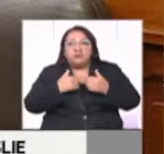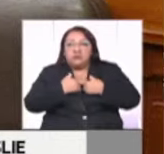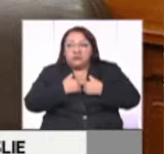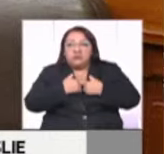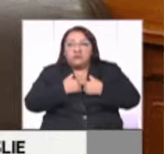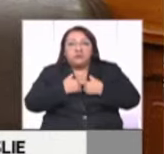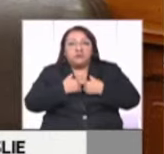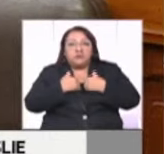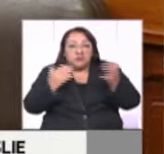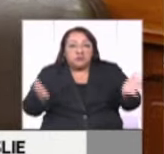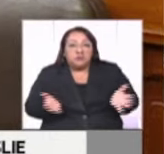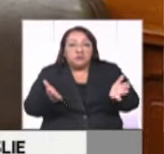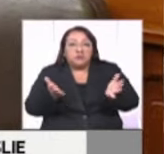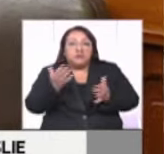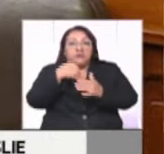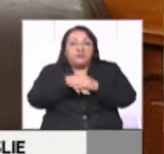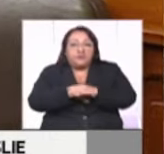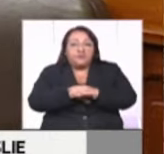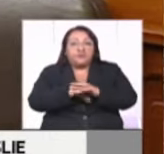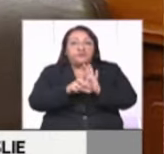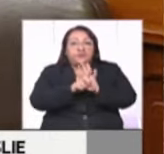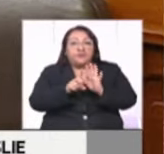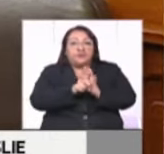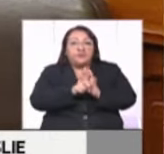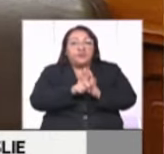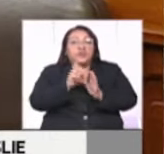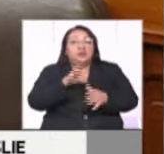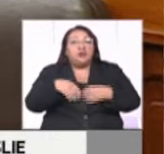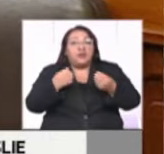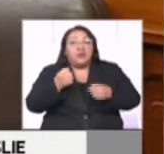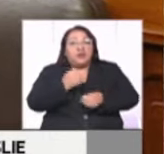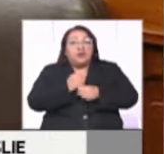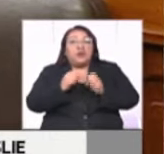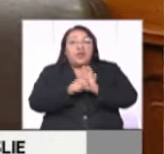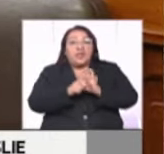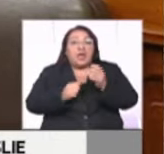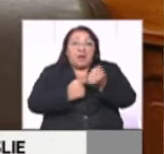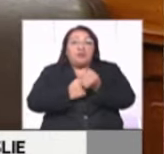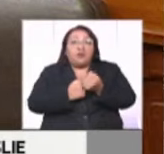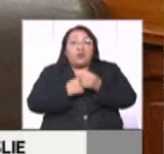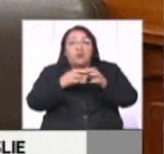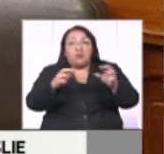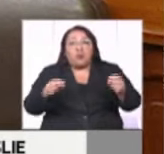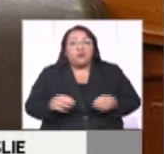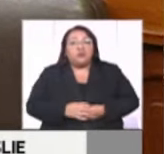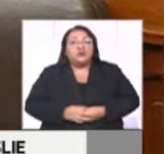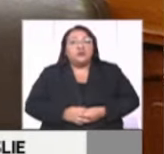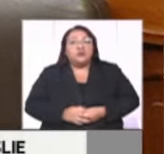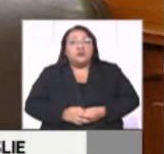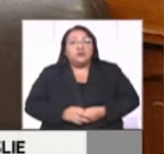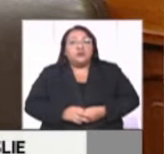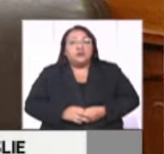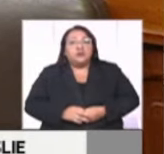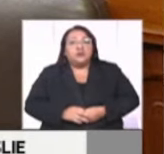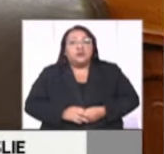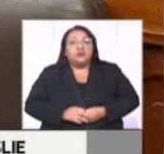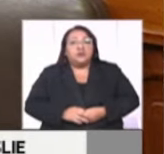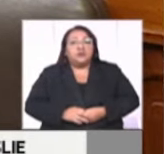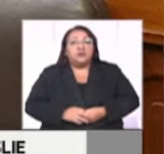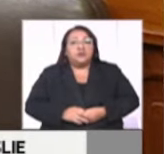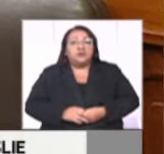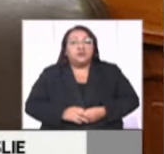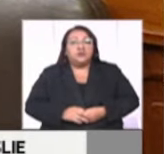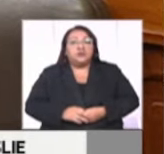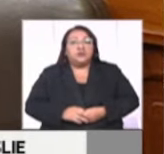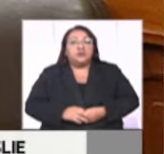digamos, influenciar dentro de las legislaciones que se puedan dar en leyes en apoyo al pueblo? Es por eso que creo yo de que el